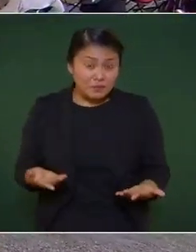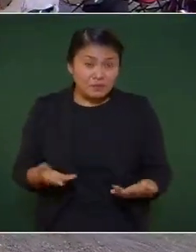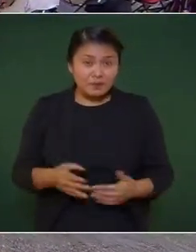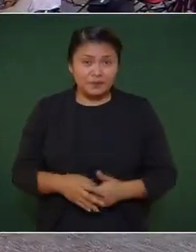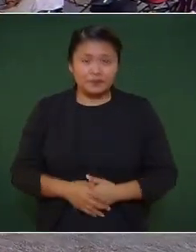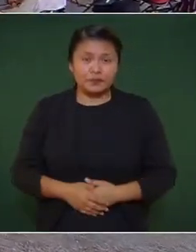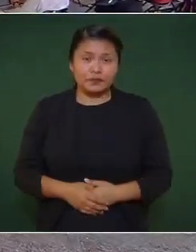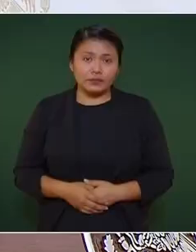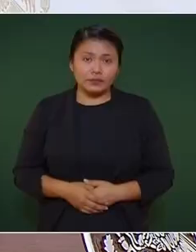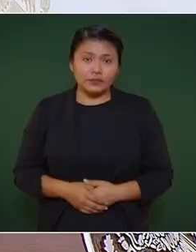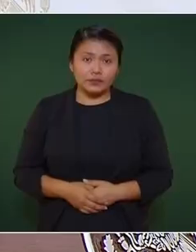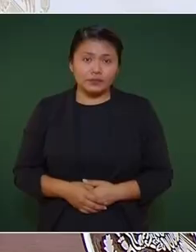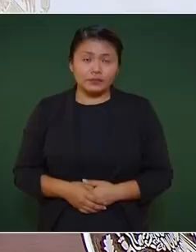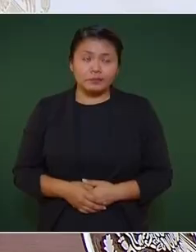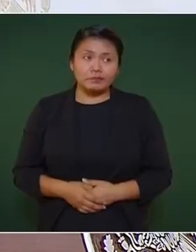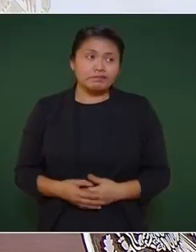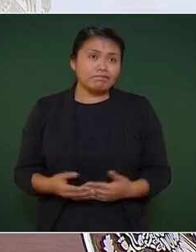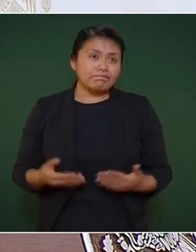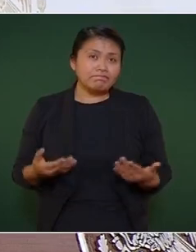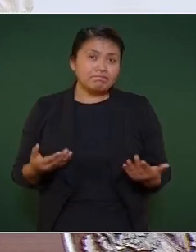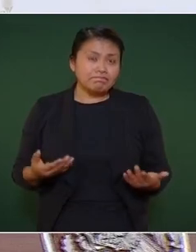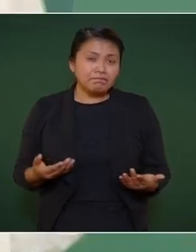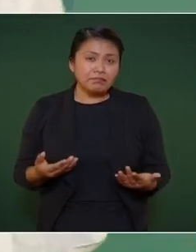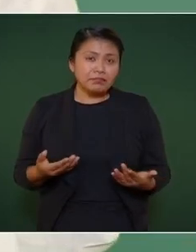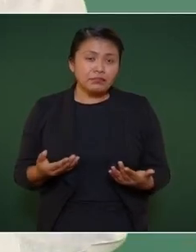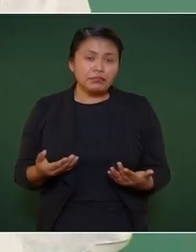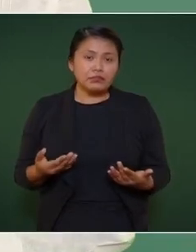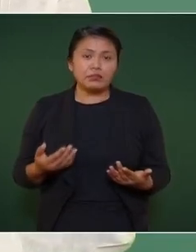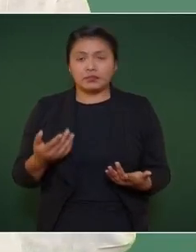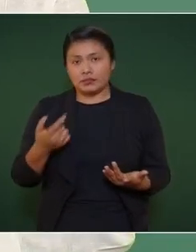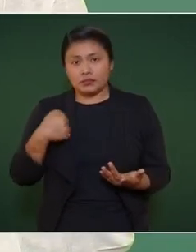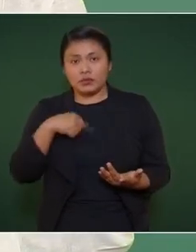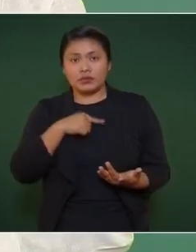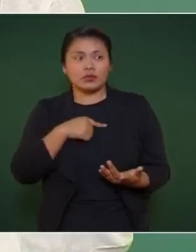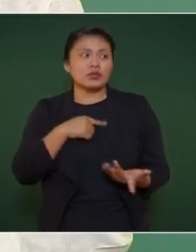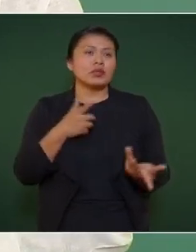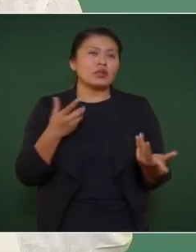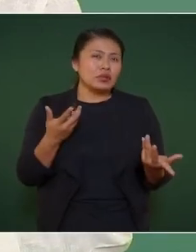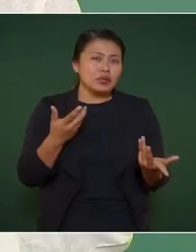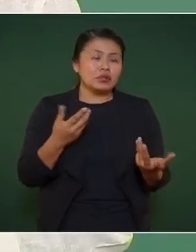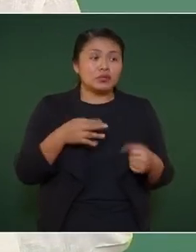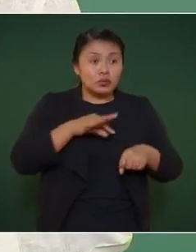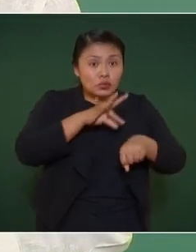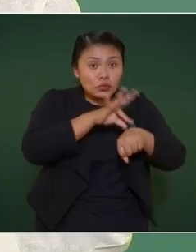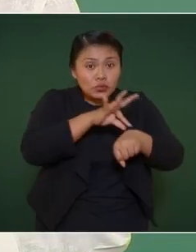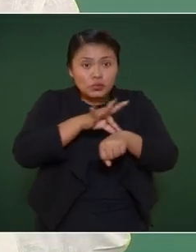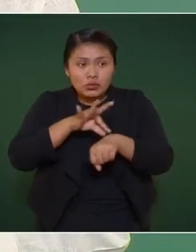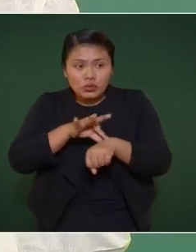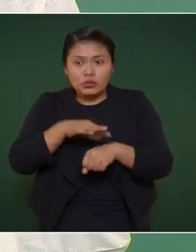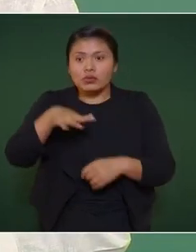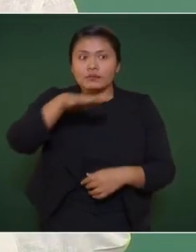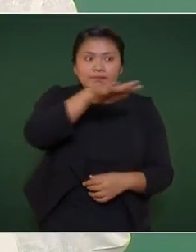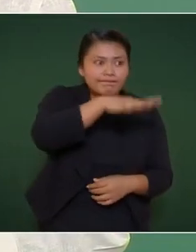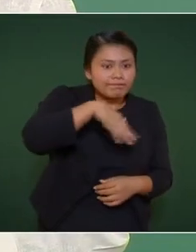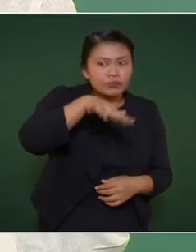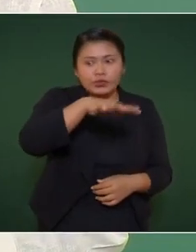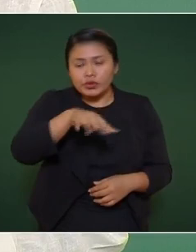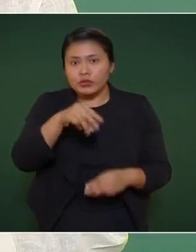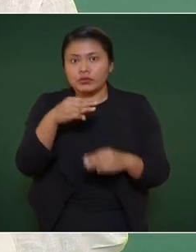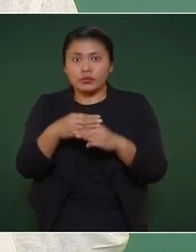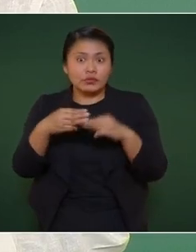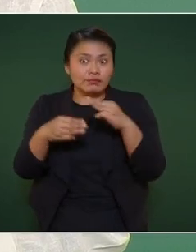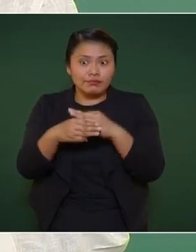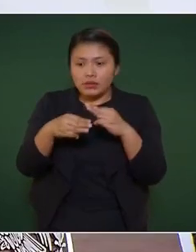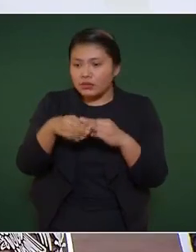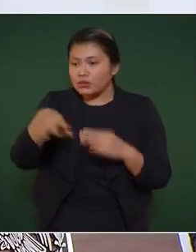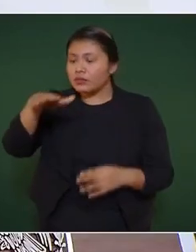y andar buscando médicos y equipos que no